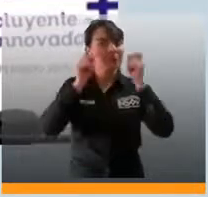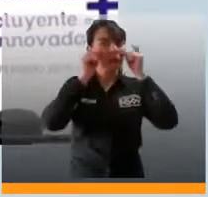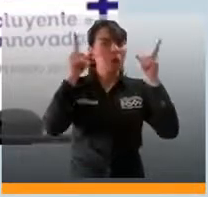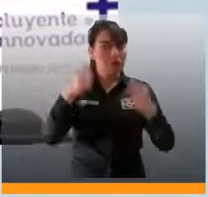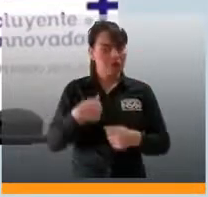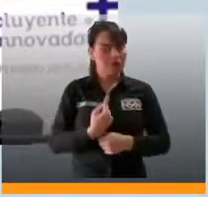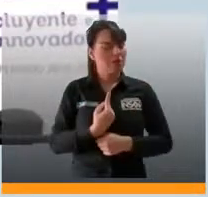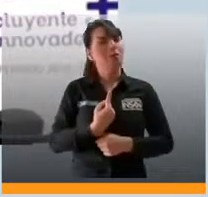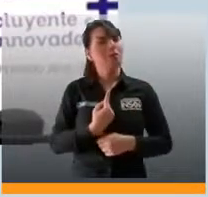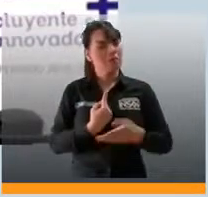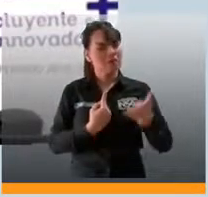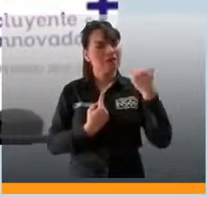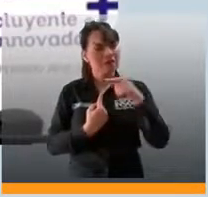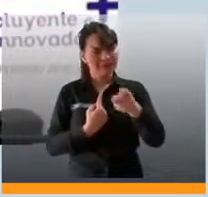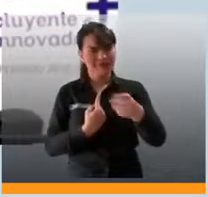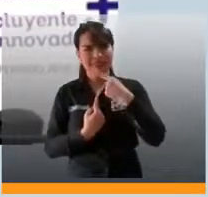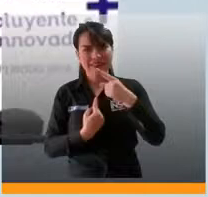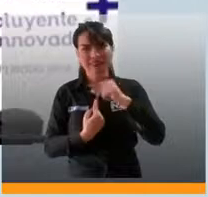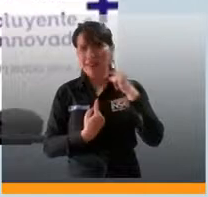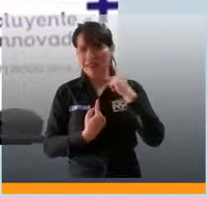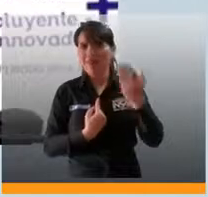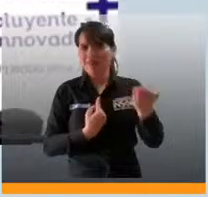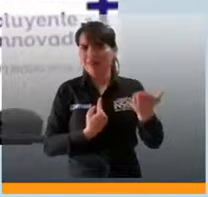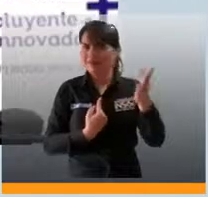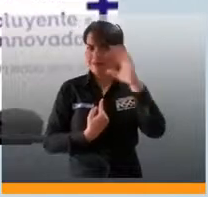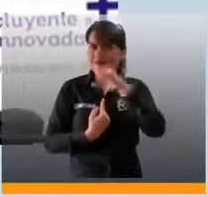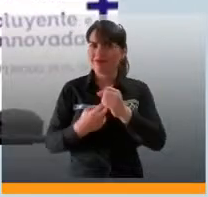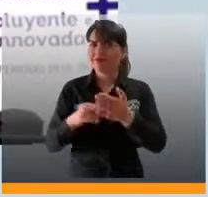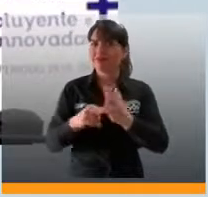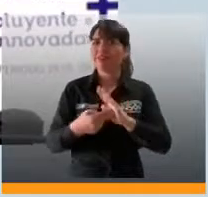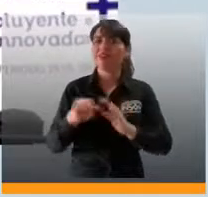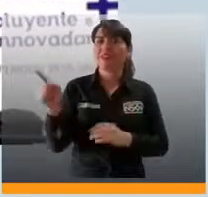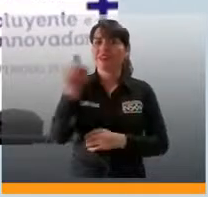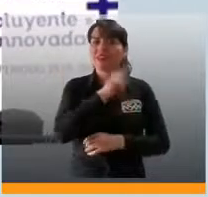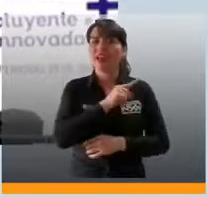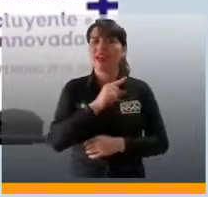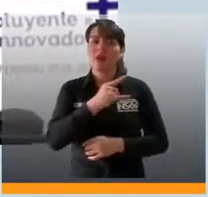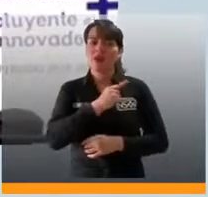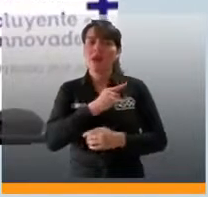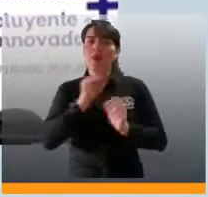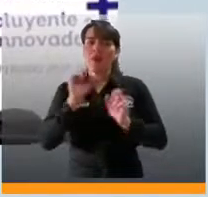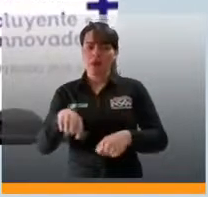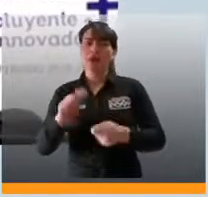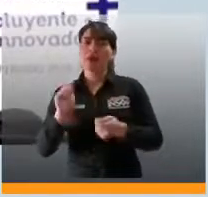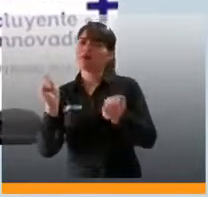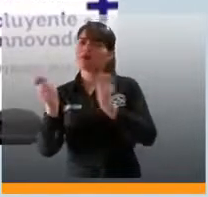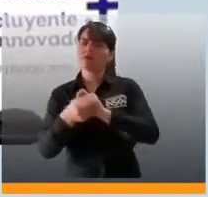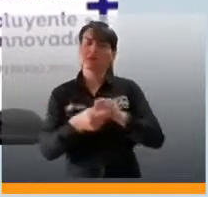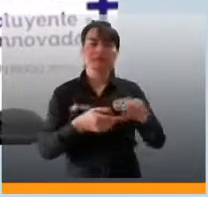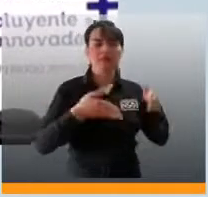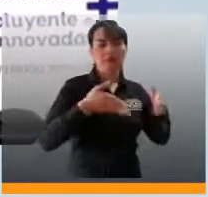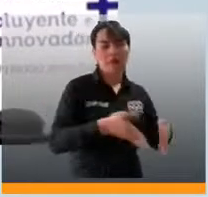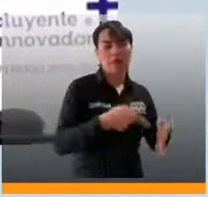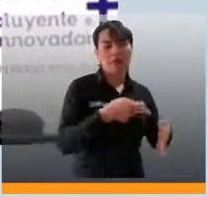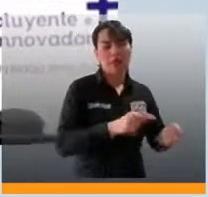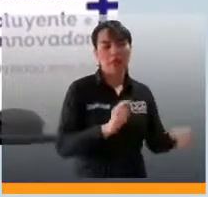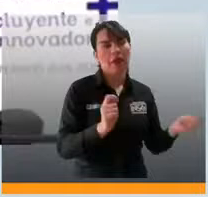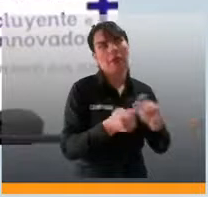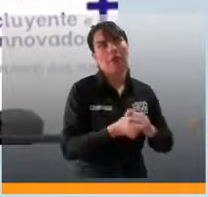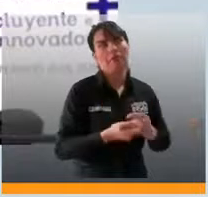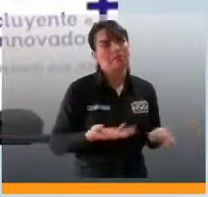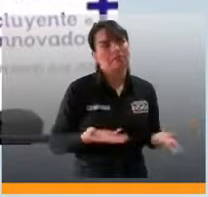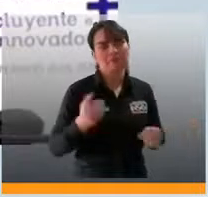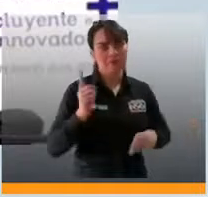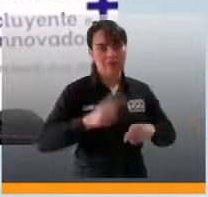lo decía, que cambiar universidades es más fácil remover cementerios que cambiar universidades. Que muchas de nuestras universidades, no importa en